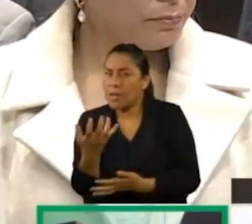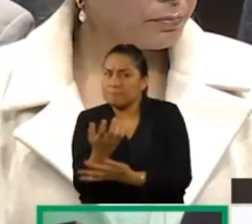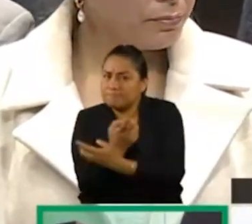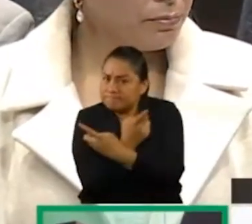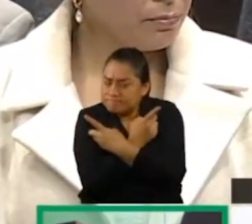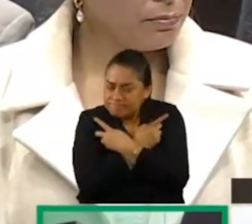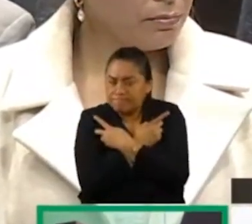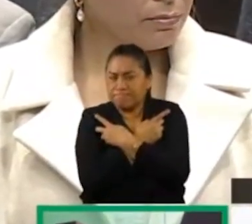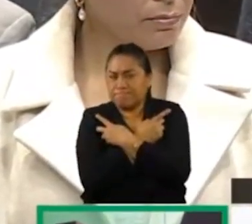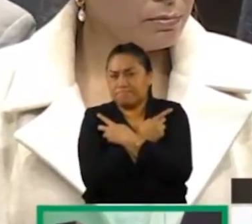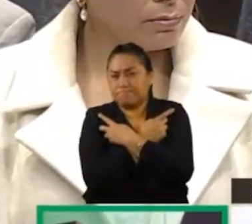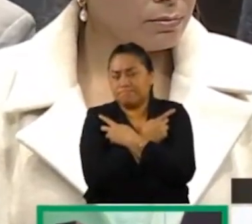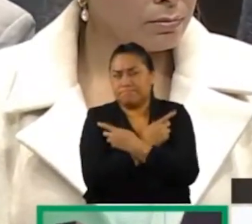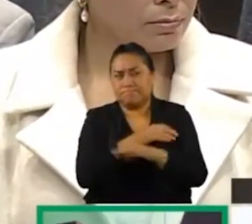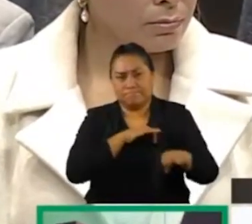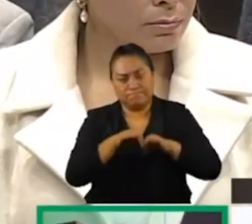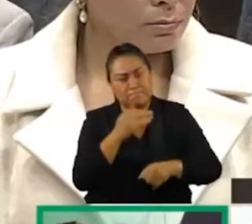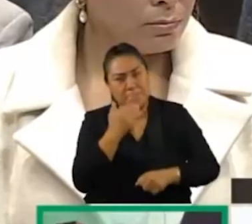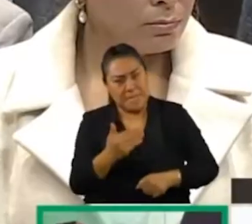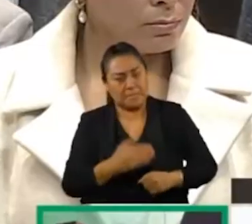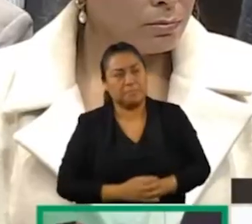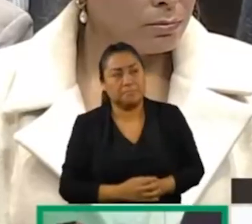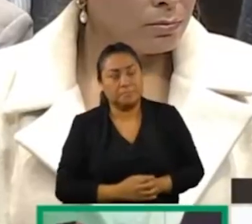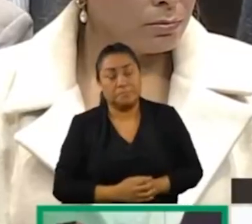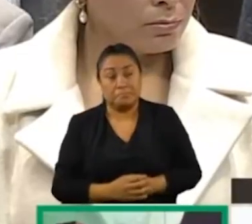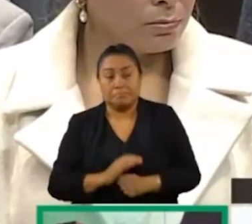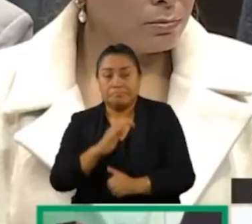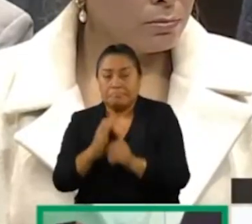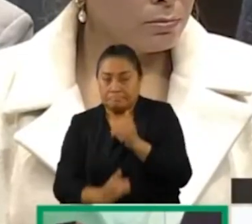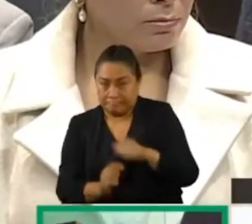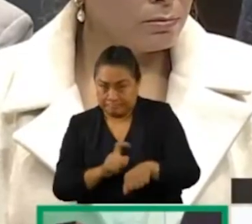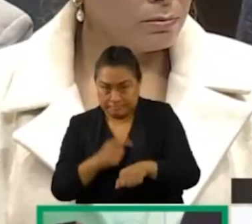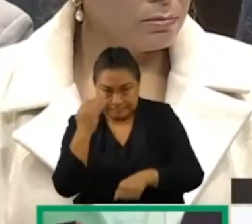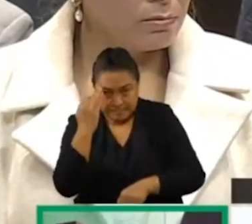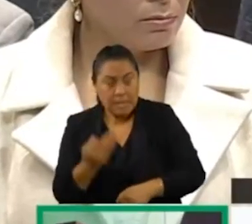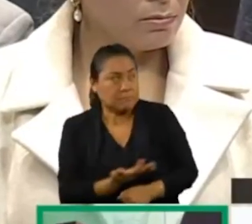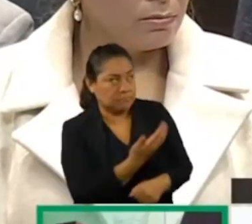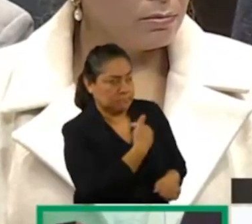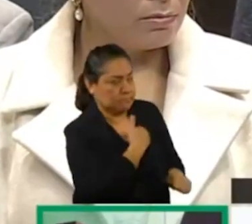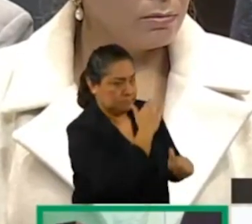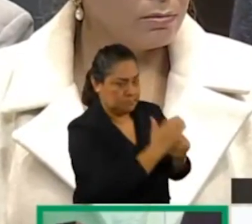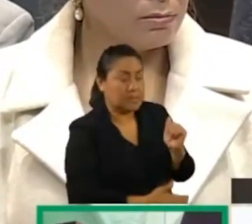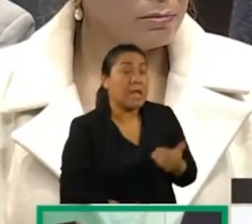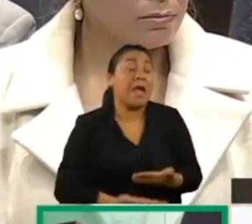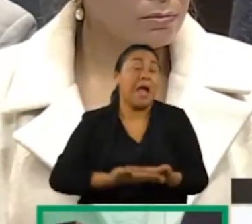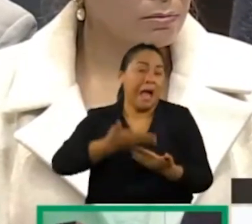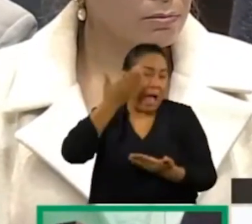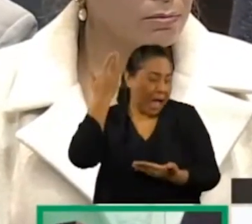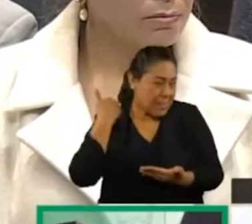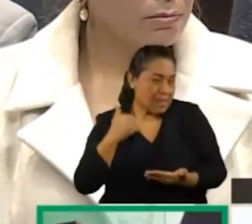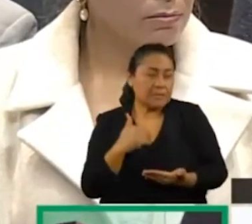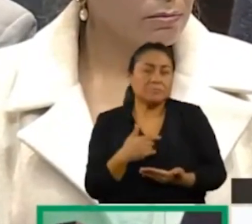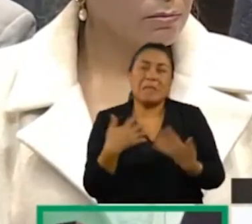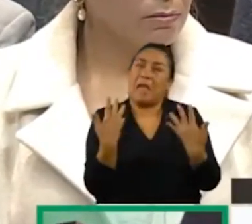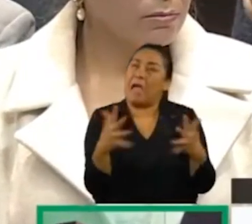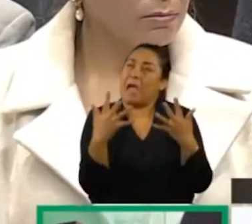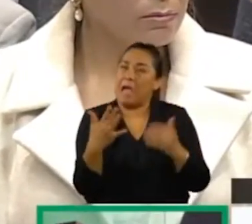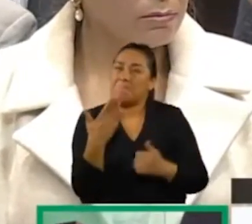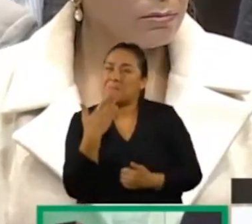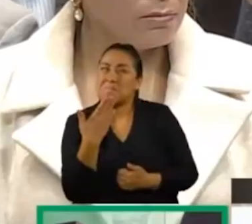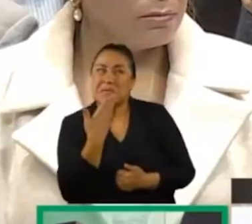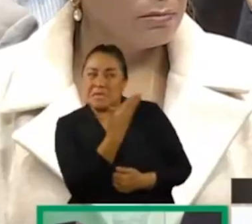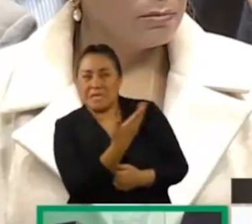resultados. Ha concluido el tiempo. Concluyo, Presidenta. Antes se aplaudía a un García